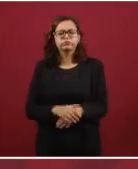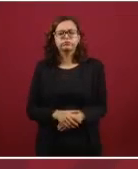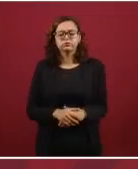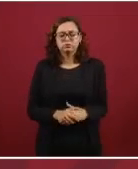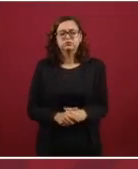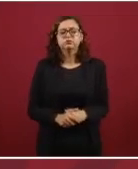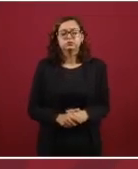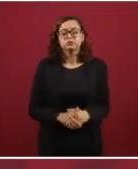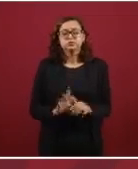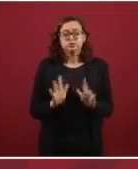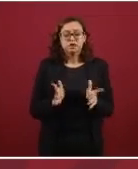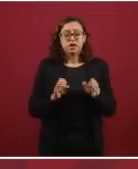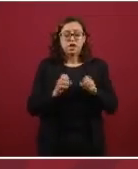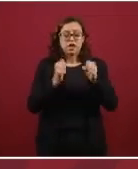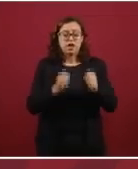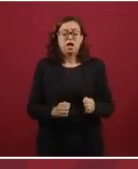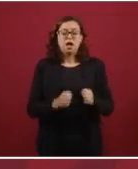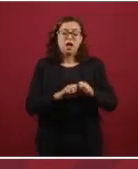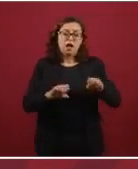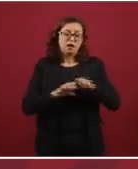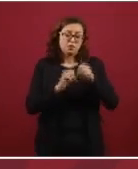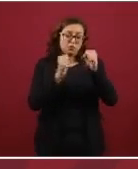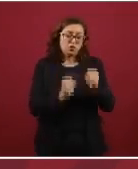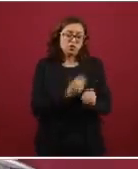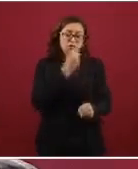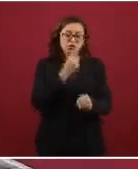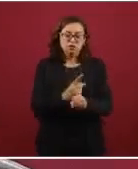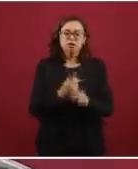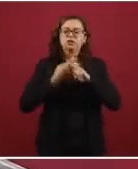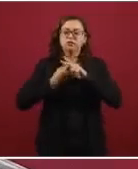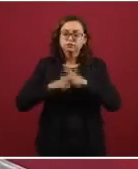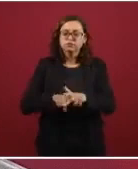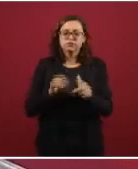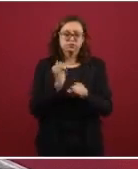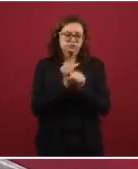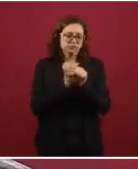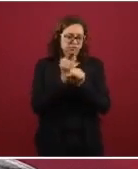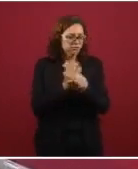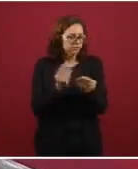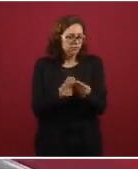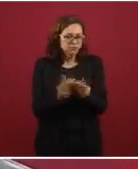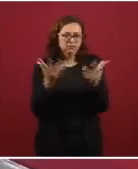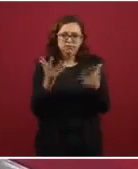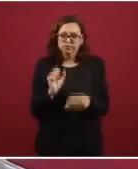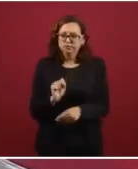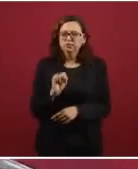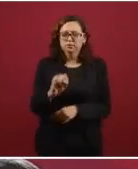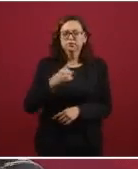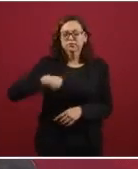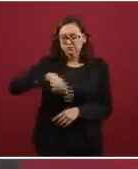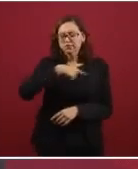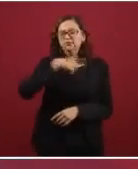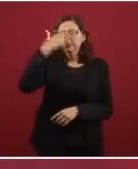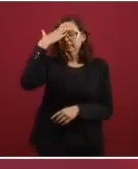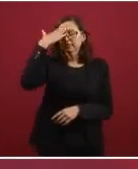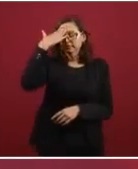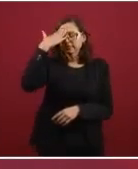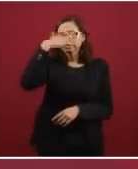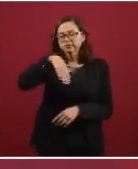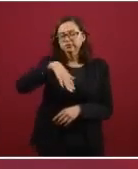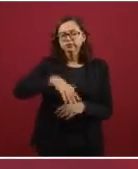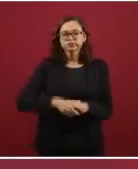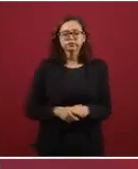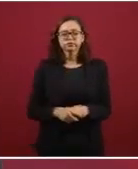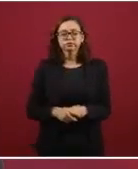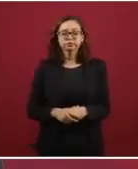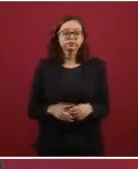Gabinete de Seguridad, y se va a apoyar esa investigación, y por supuesto que nos interesa mucho, y sí estamos enterados de ello. No puede quedar